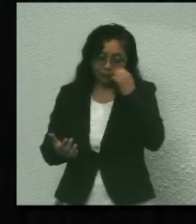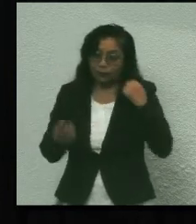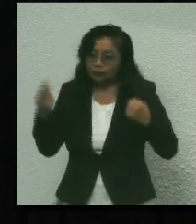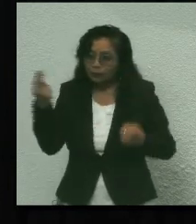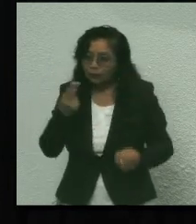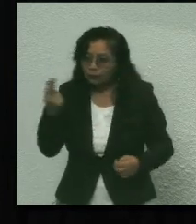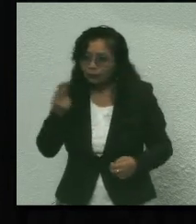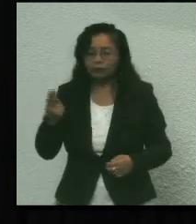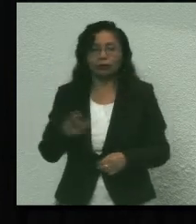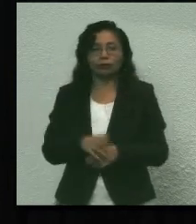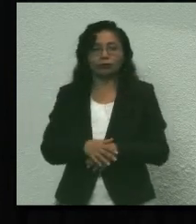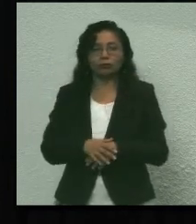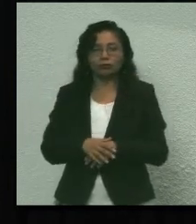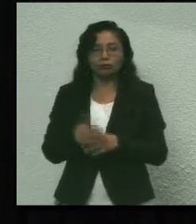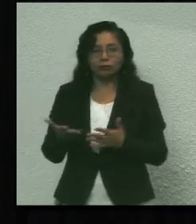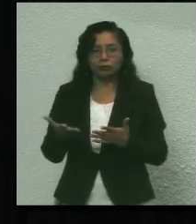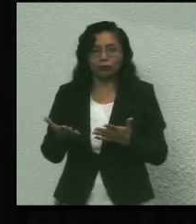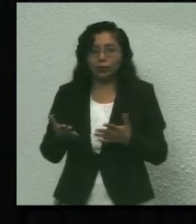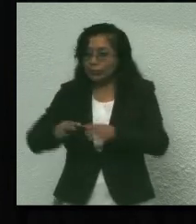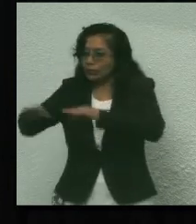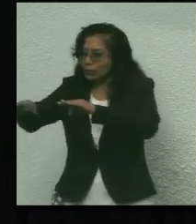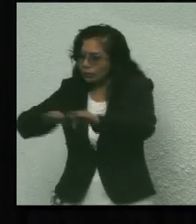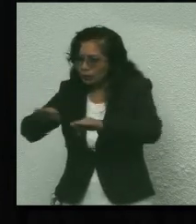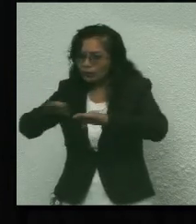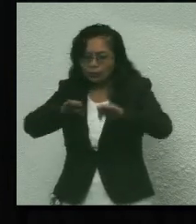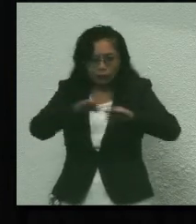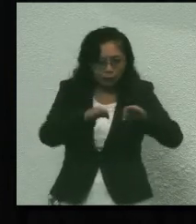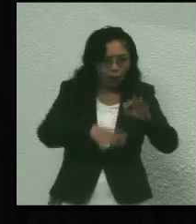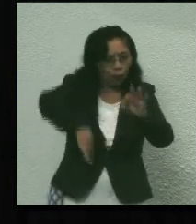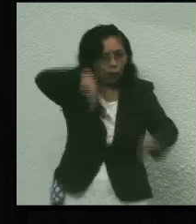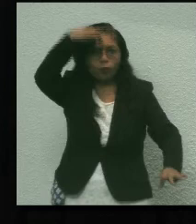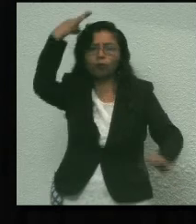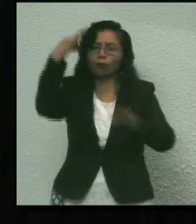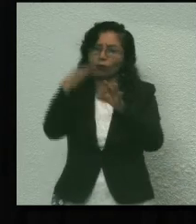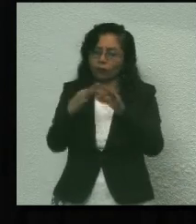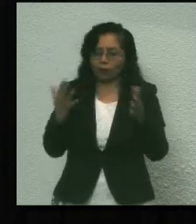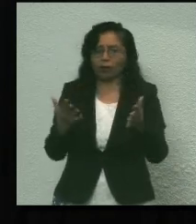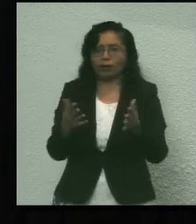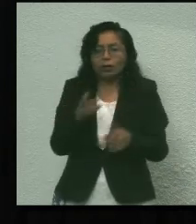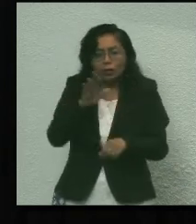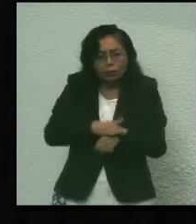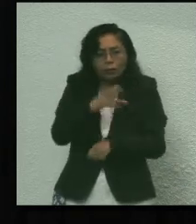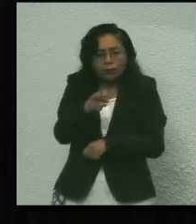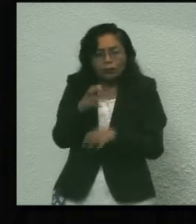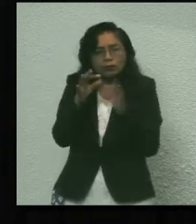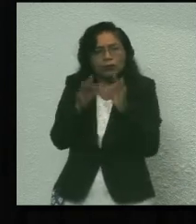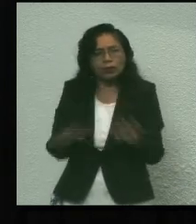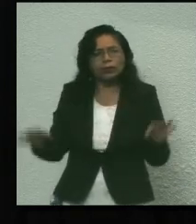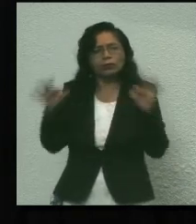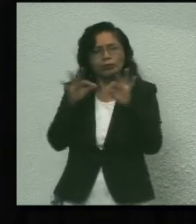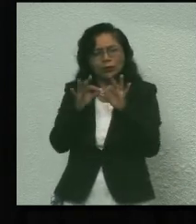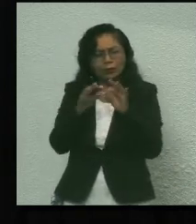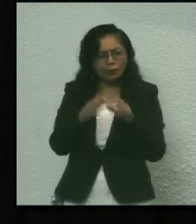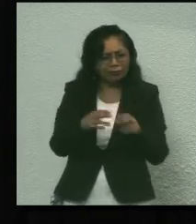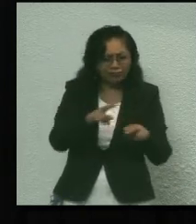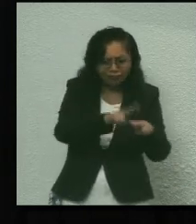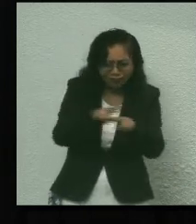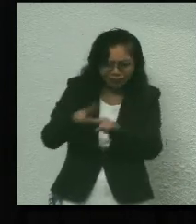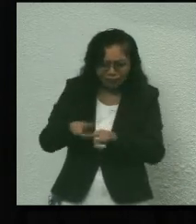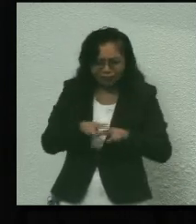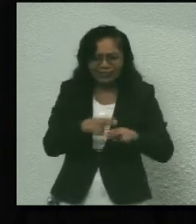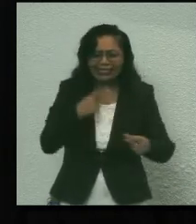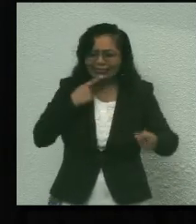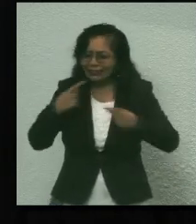Necesitamos más trabajo íntegro y para ello es importante que dialoguemos más, que